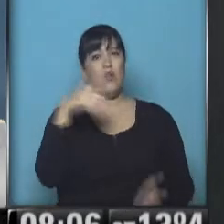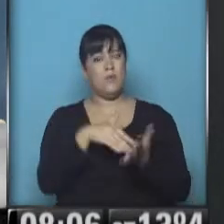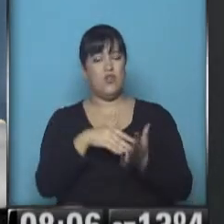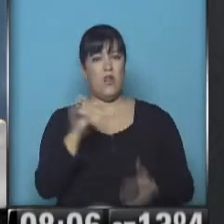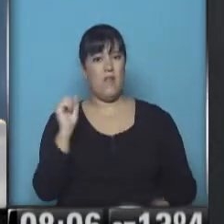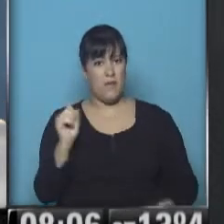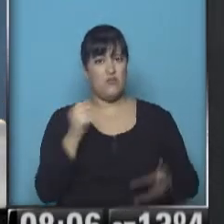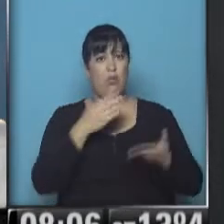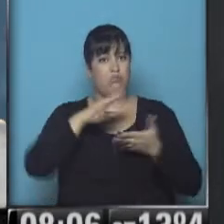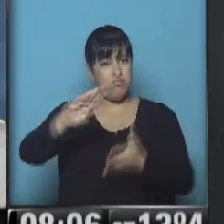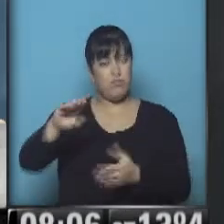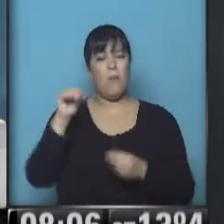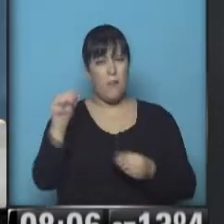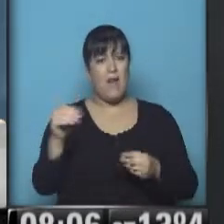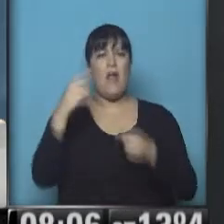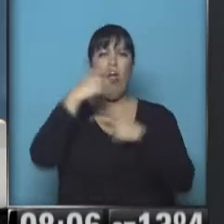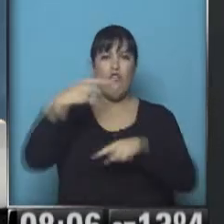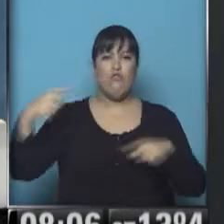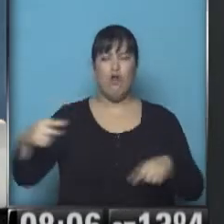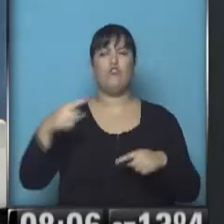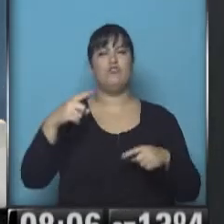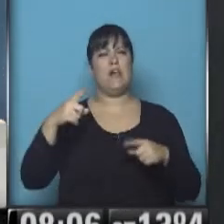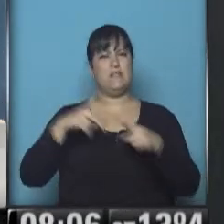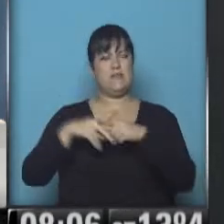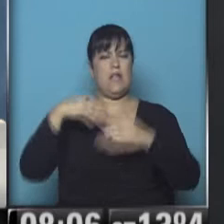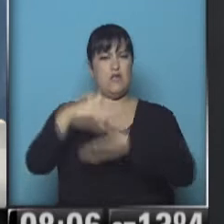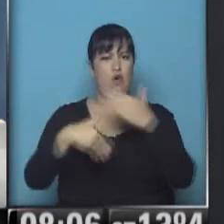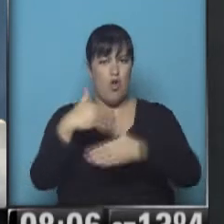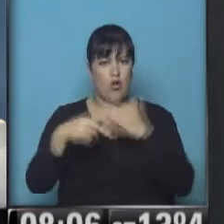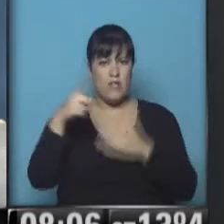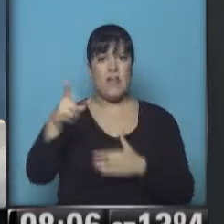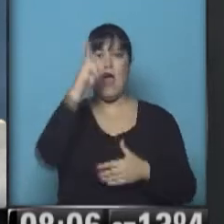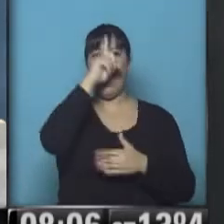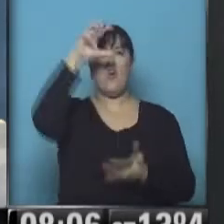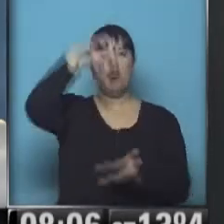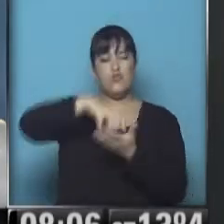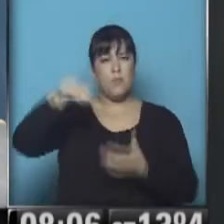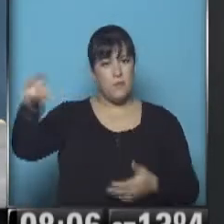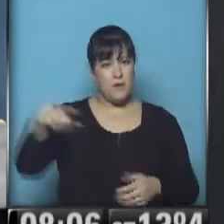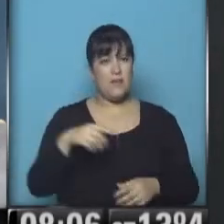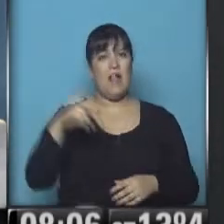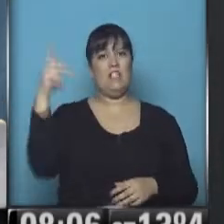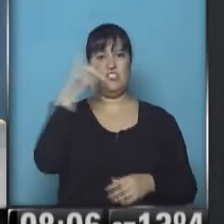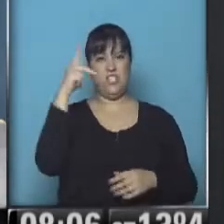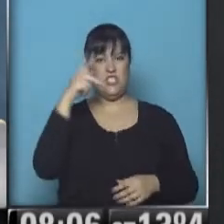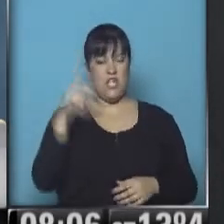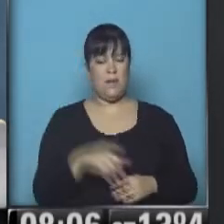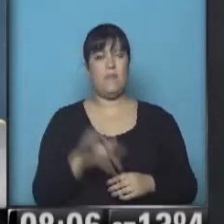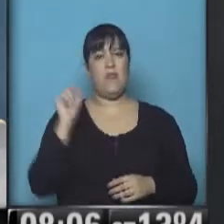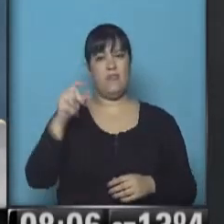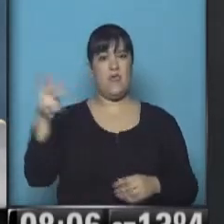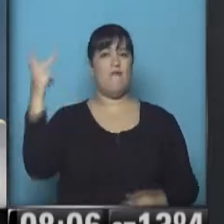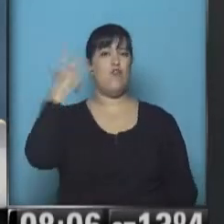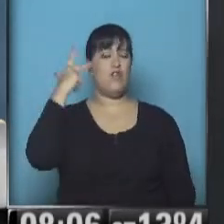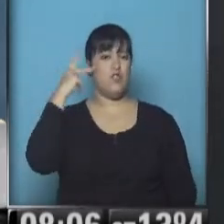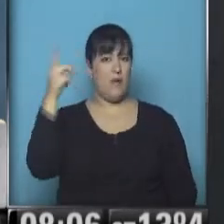para equipamiento de alta complejidad en el Hospital Néstor Kirchner de Florencio Varela.